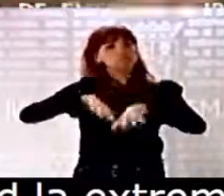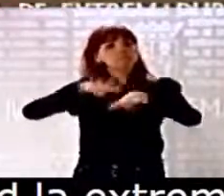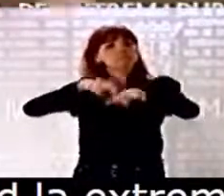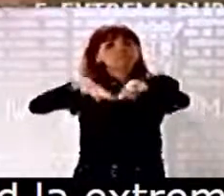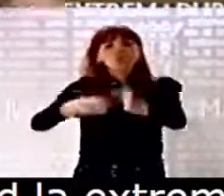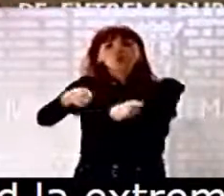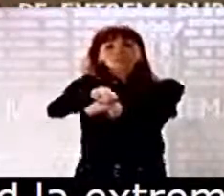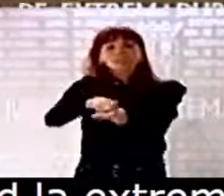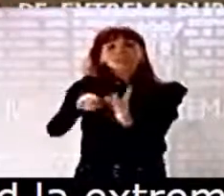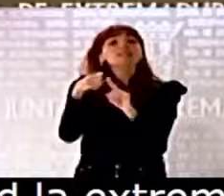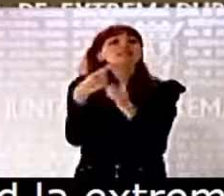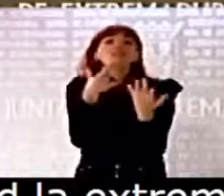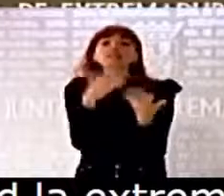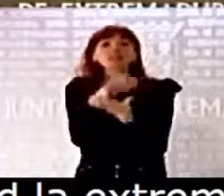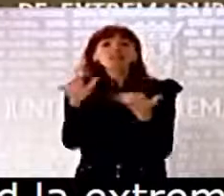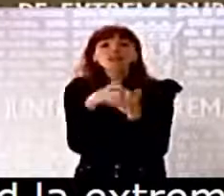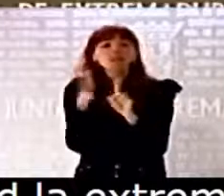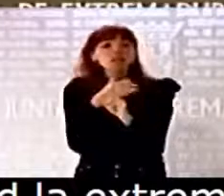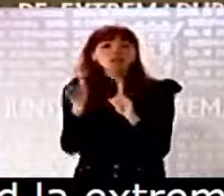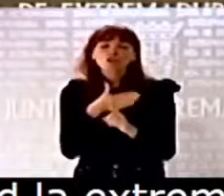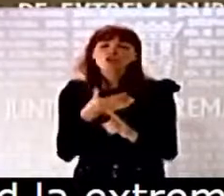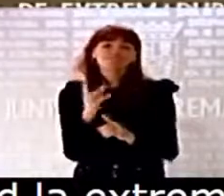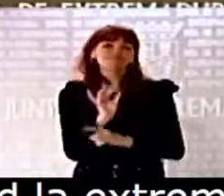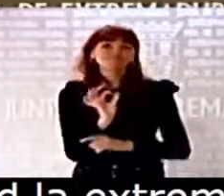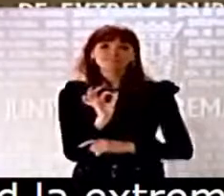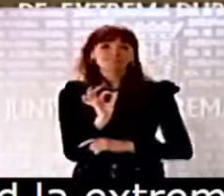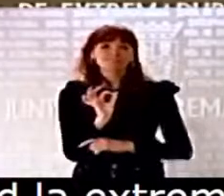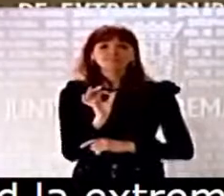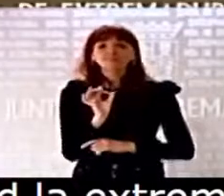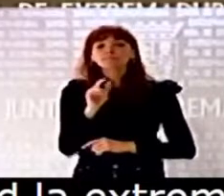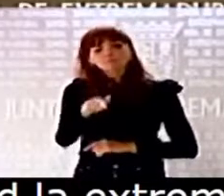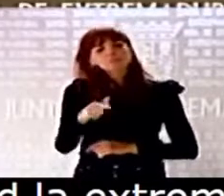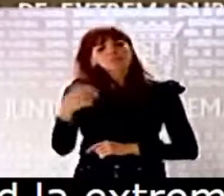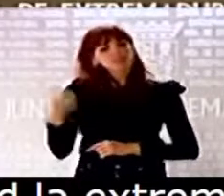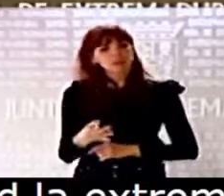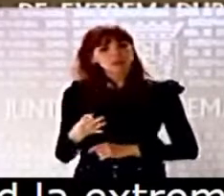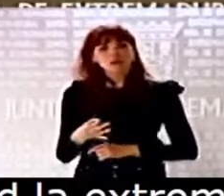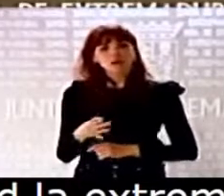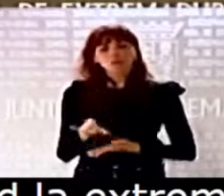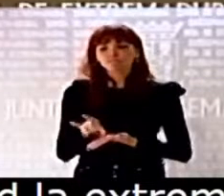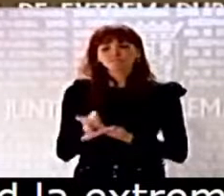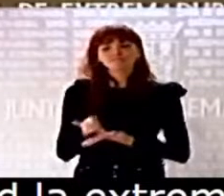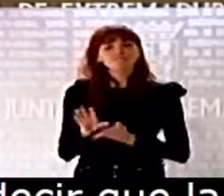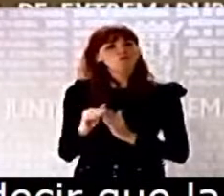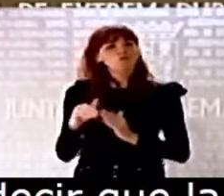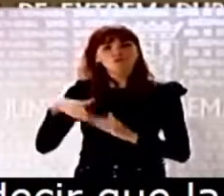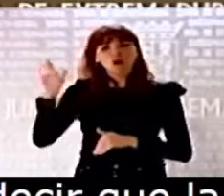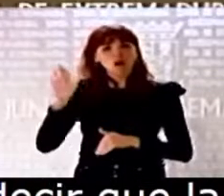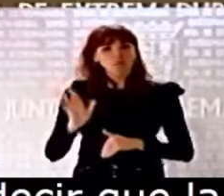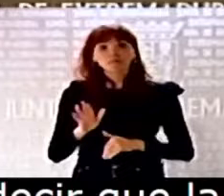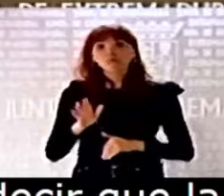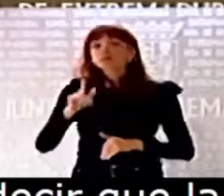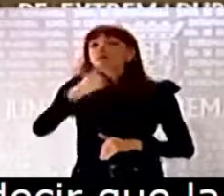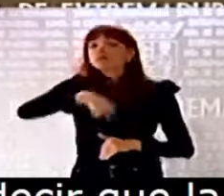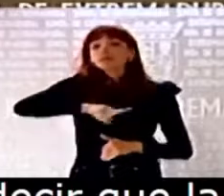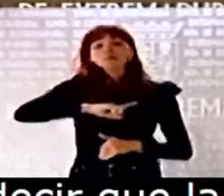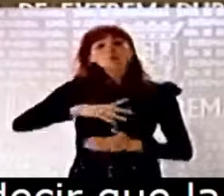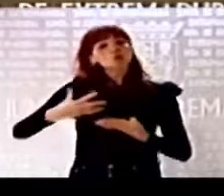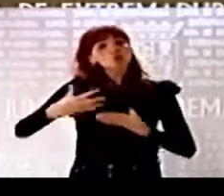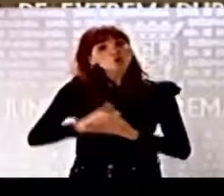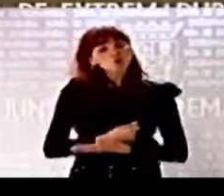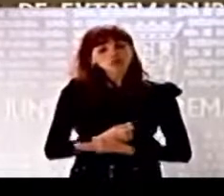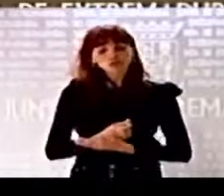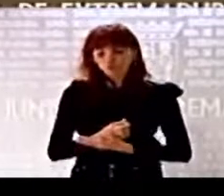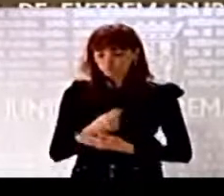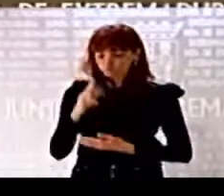la violencia de género no la queremos en nuestras vidas y que deben estar fuera de nuestra sociedad. Todos hemos de